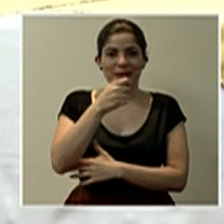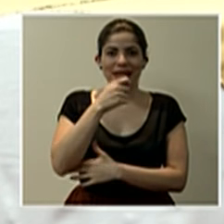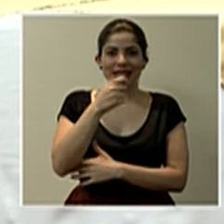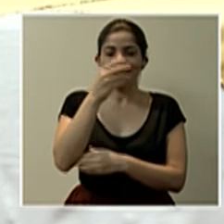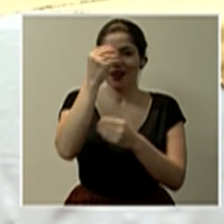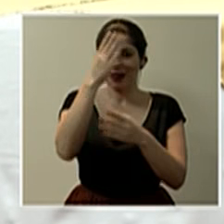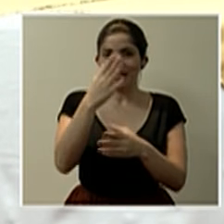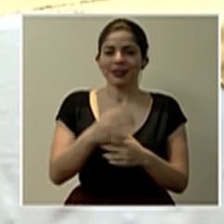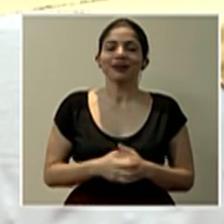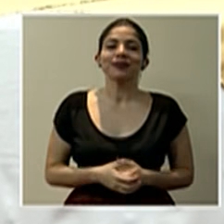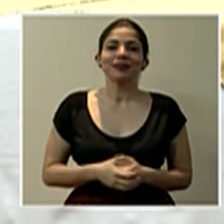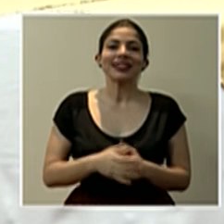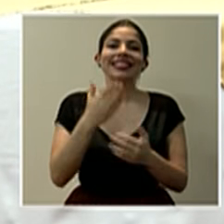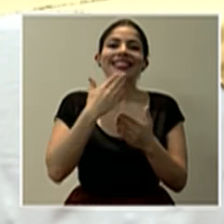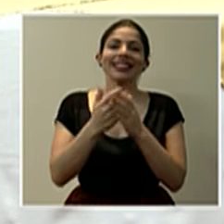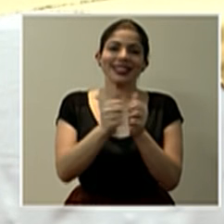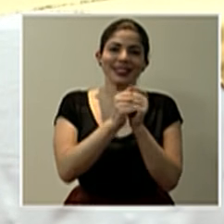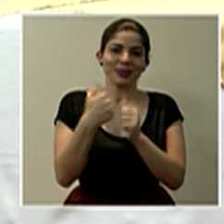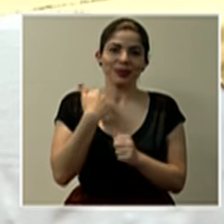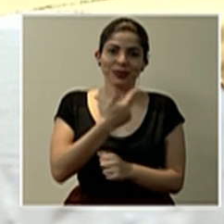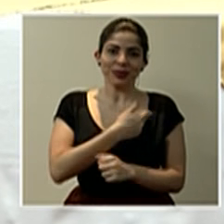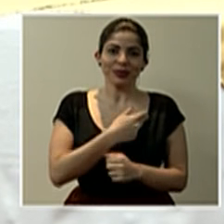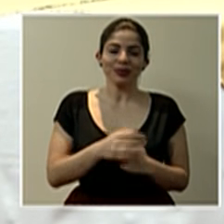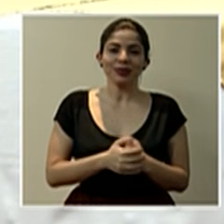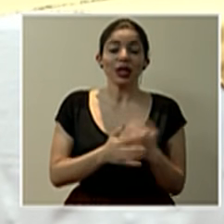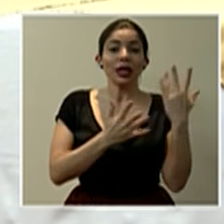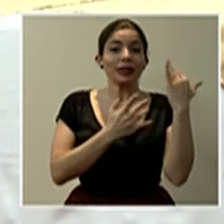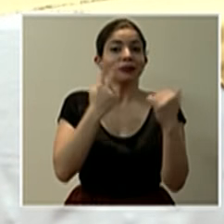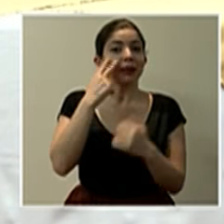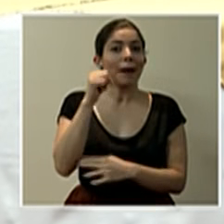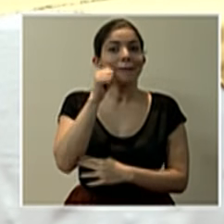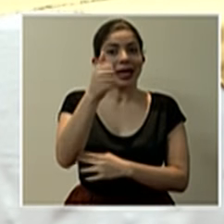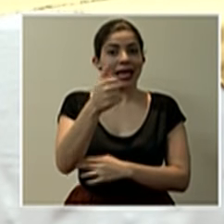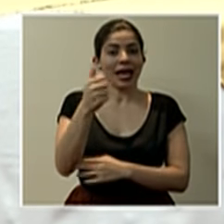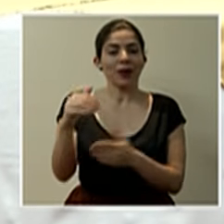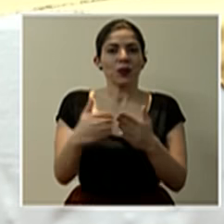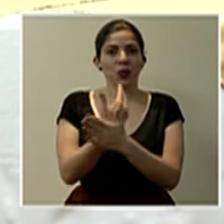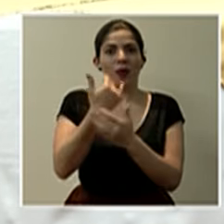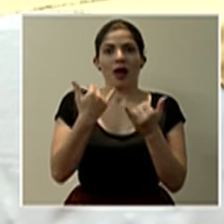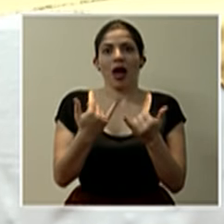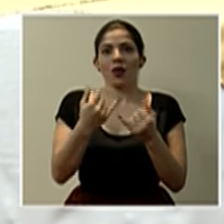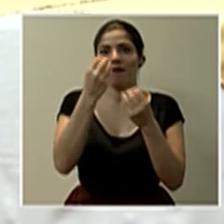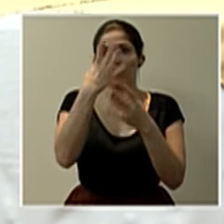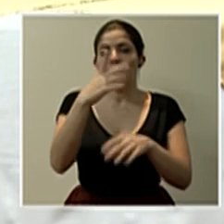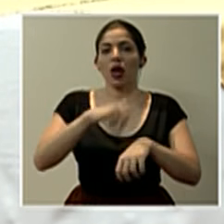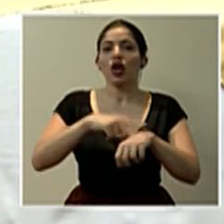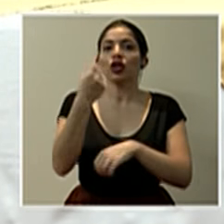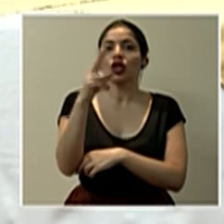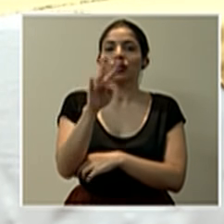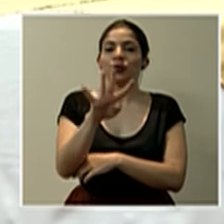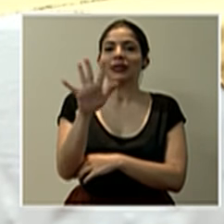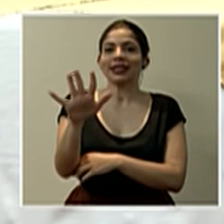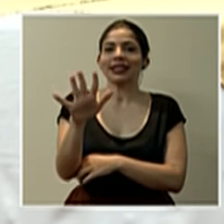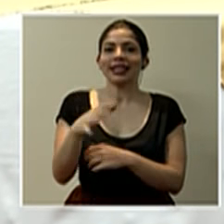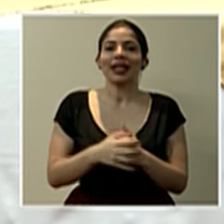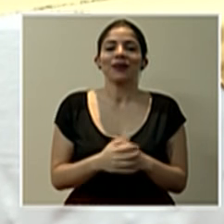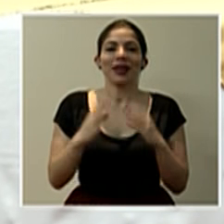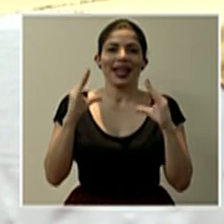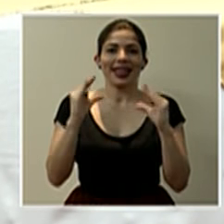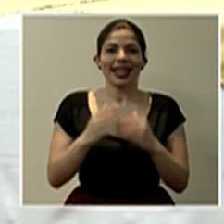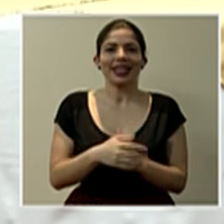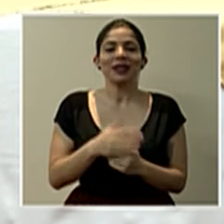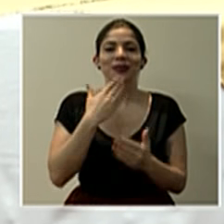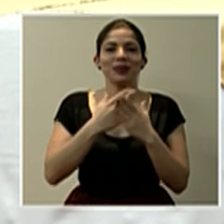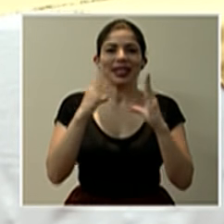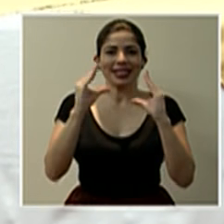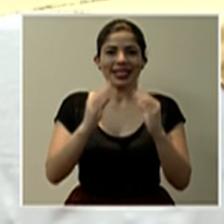avance informativo. Gracias por acompañarnos. Los esperamos mañana con una nueva actualización al ser las 12:45 de la tarde.